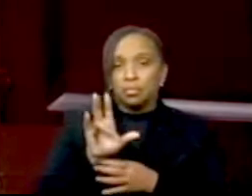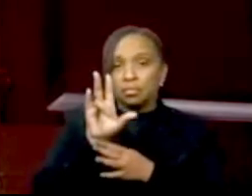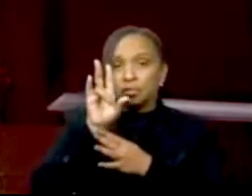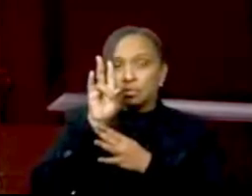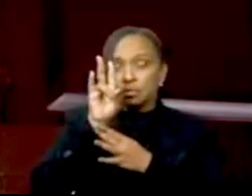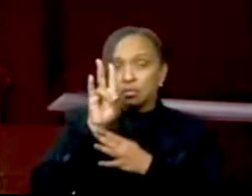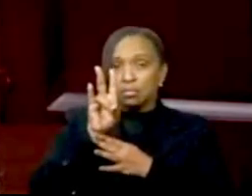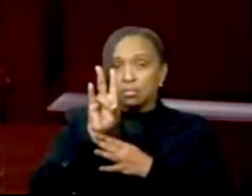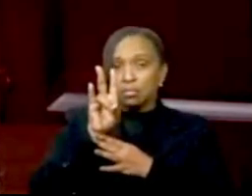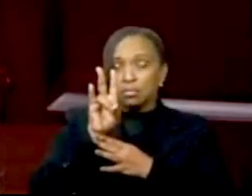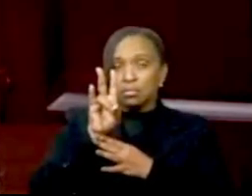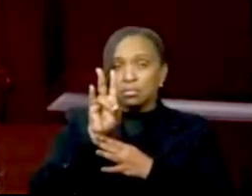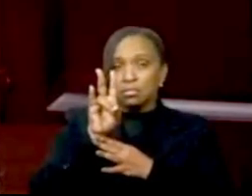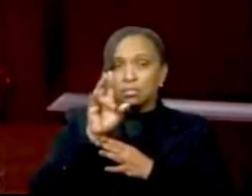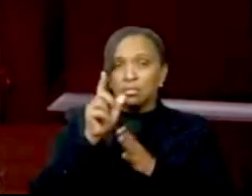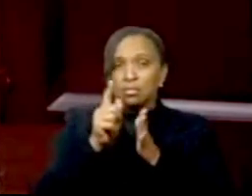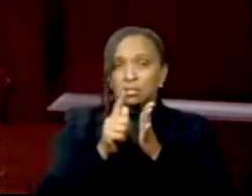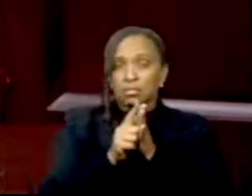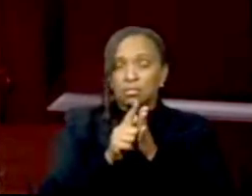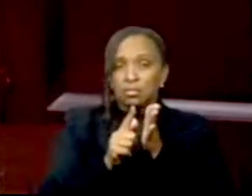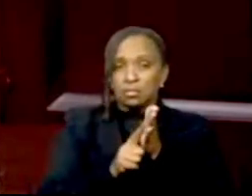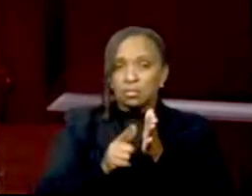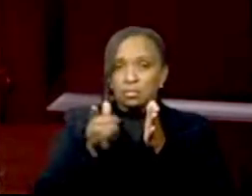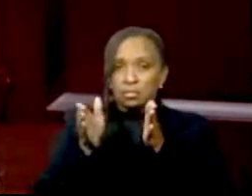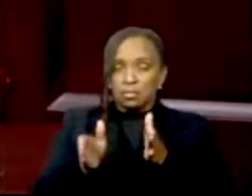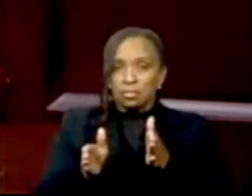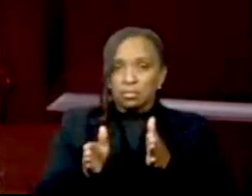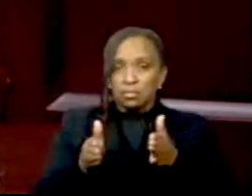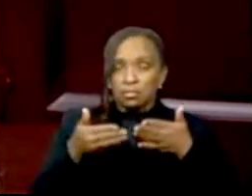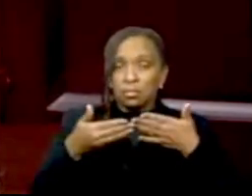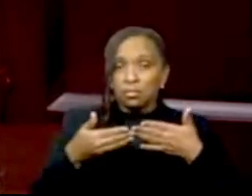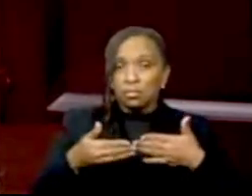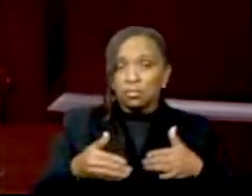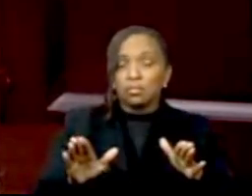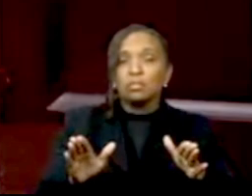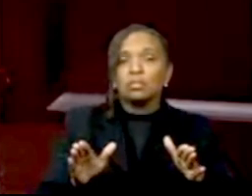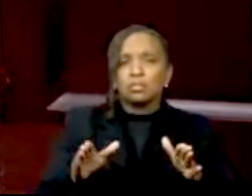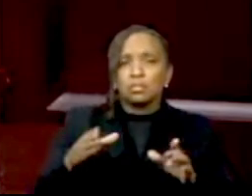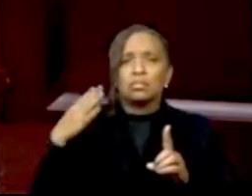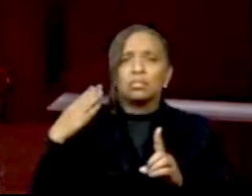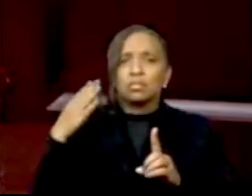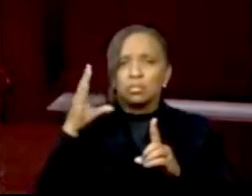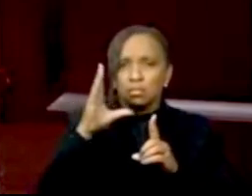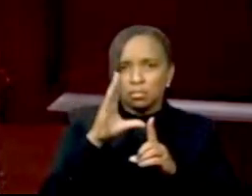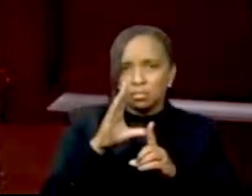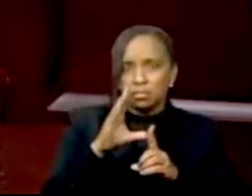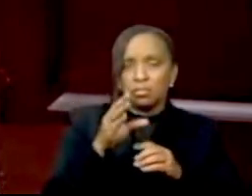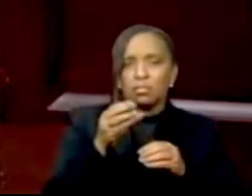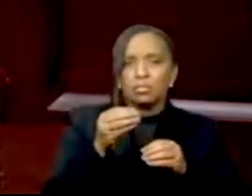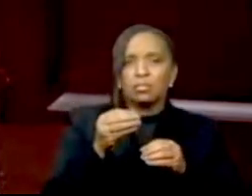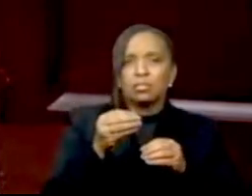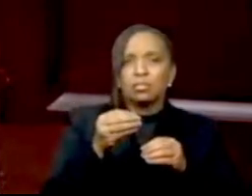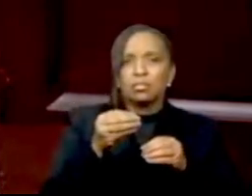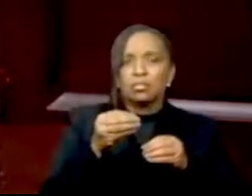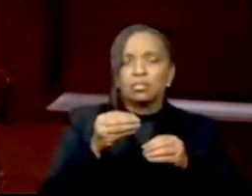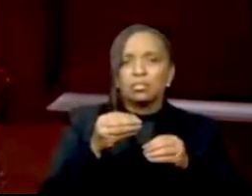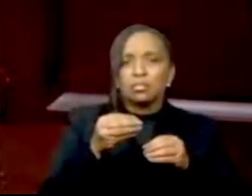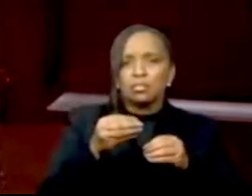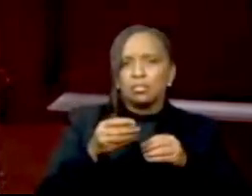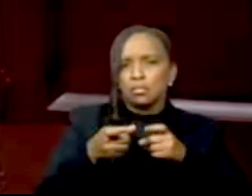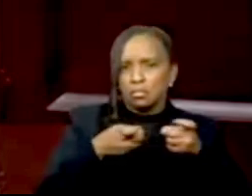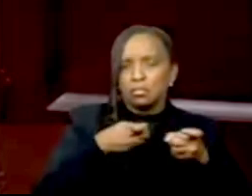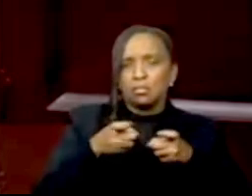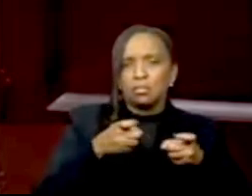el abogado general de la administración pública y sus adjuntos serán nombrados mediante decreto